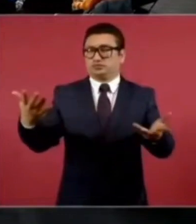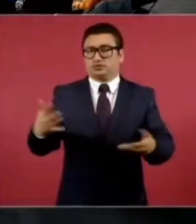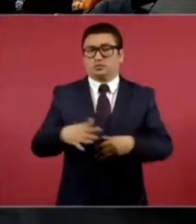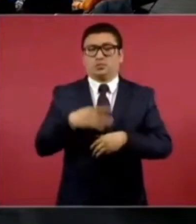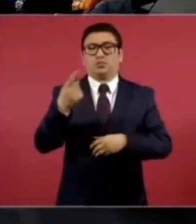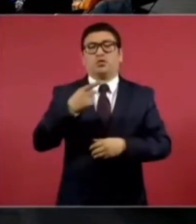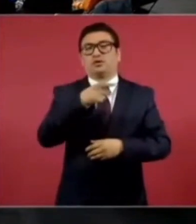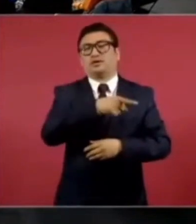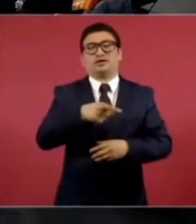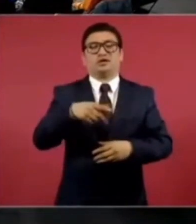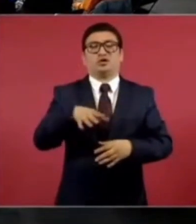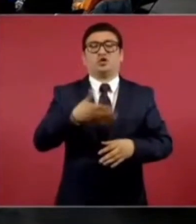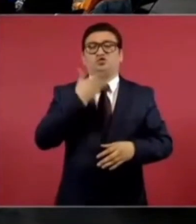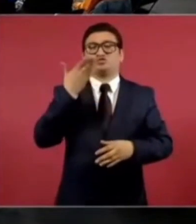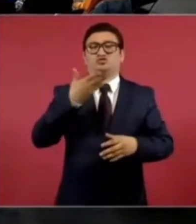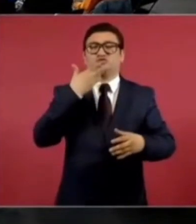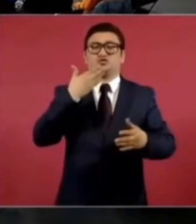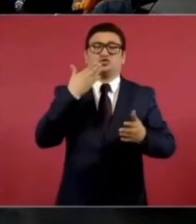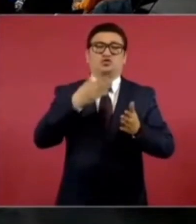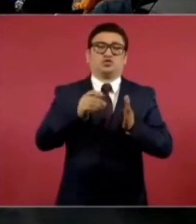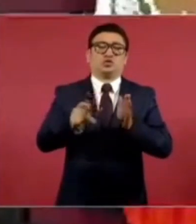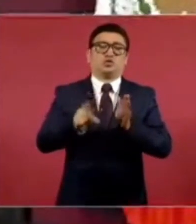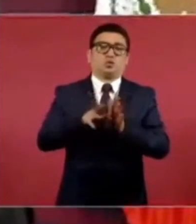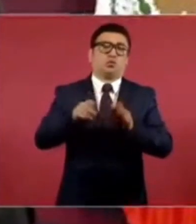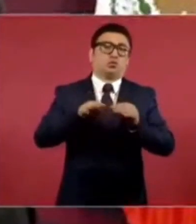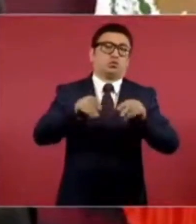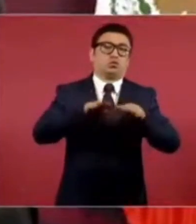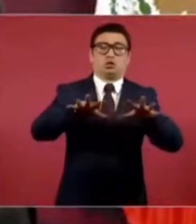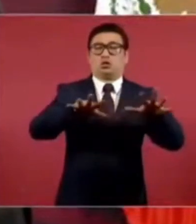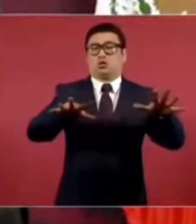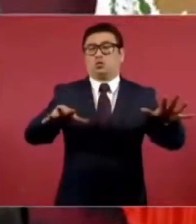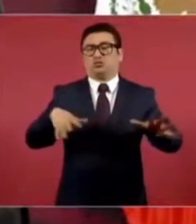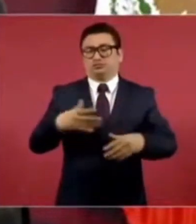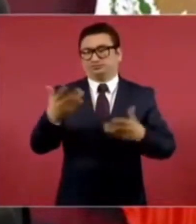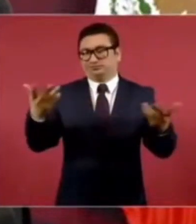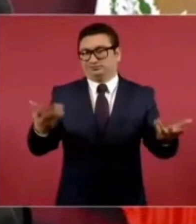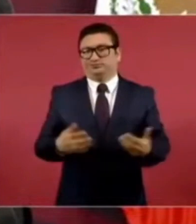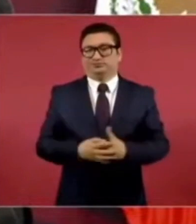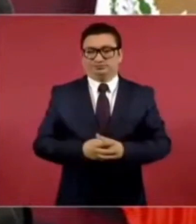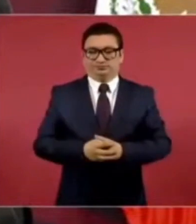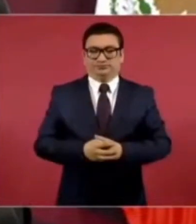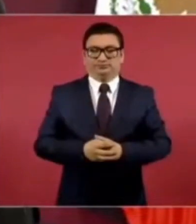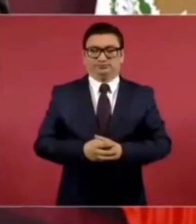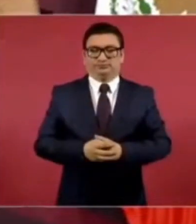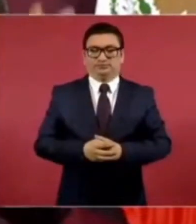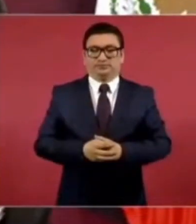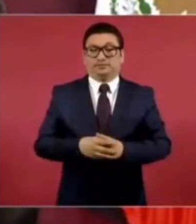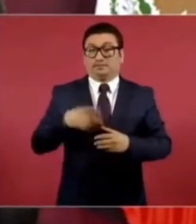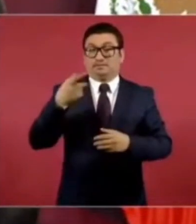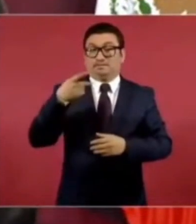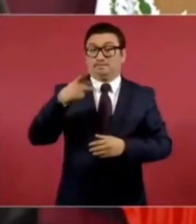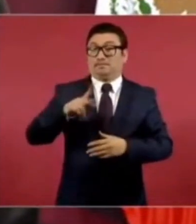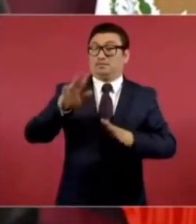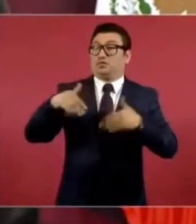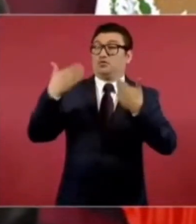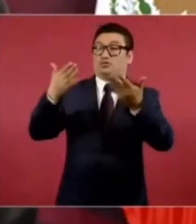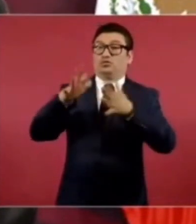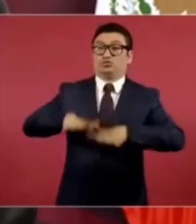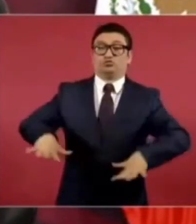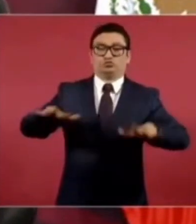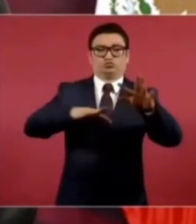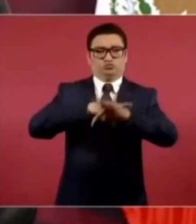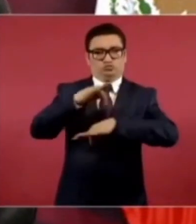un bombardeo en la radio entonces pero la gente